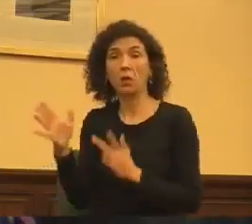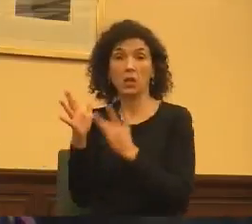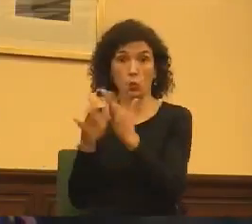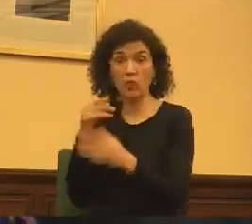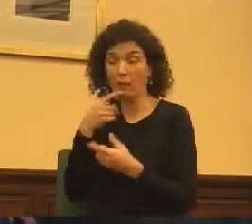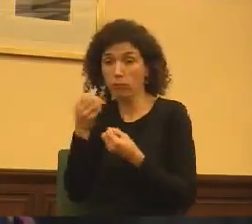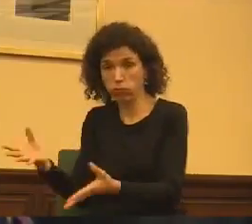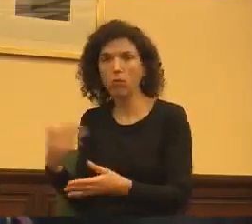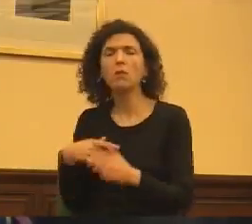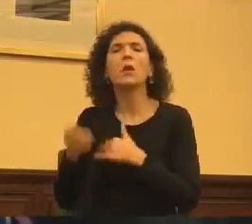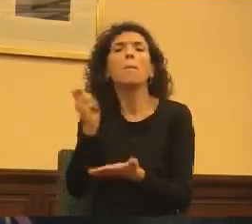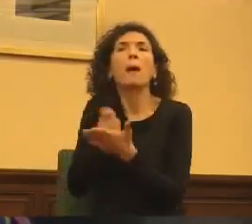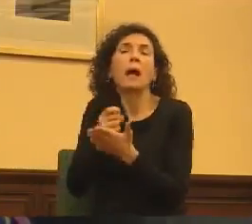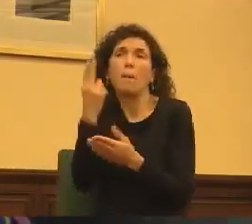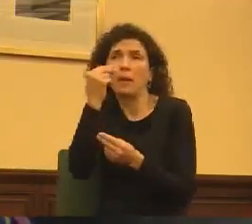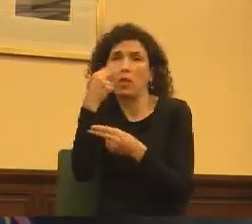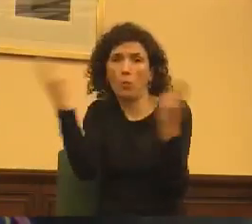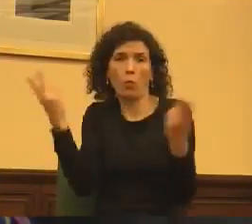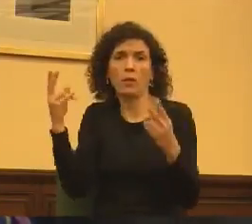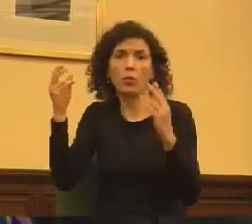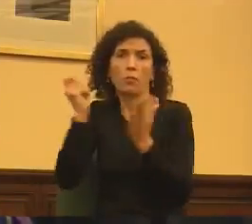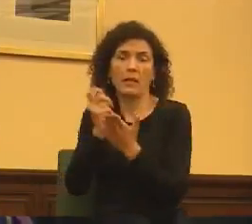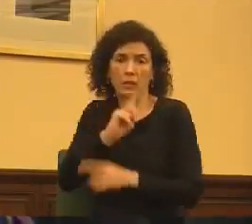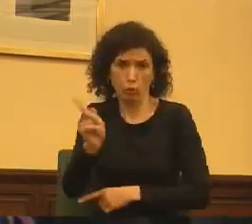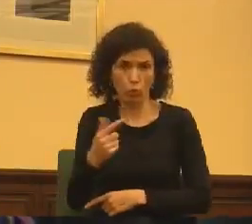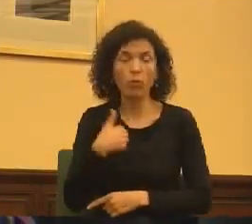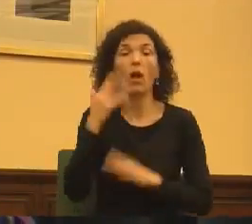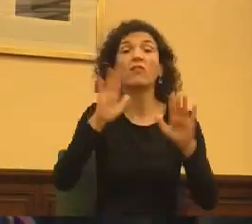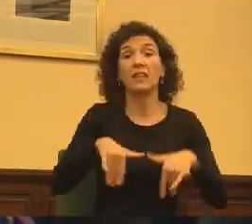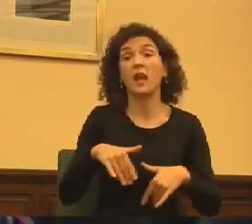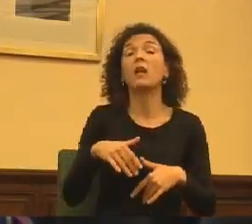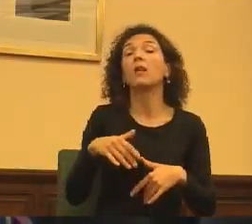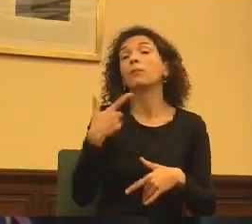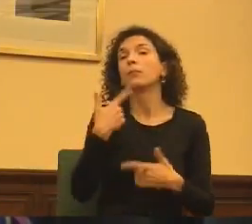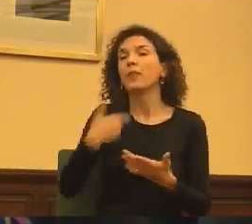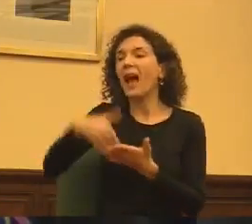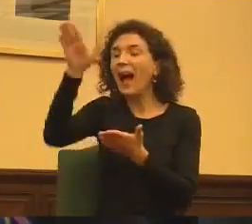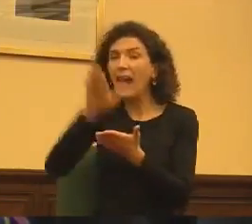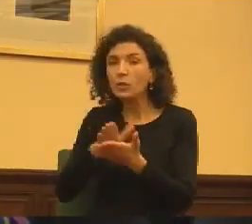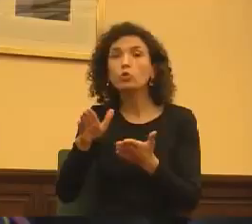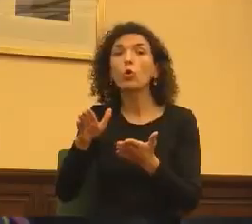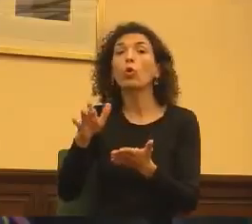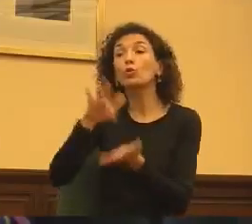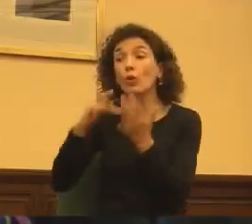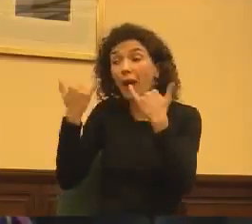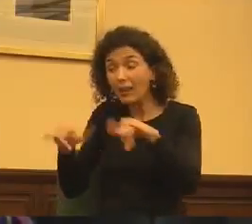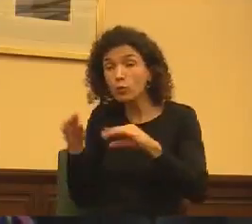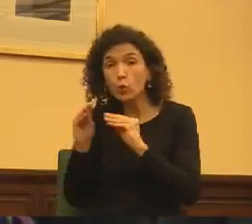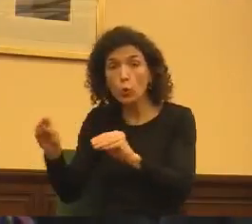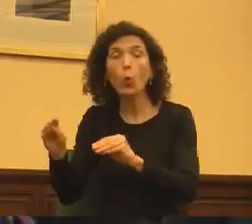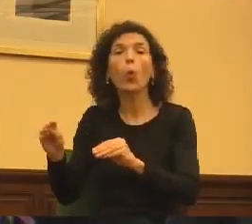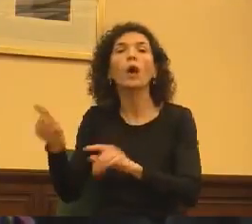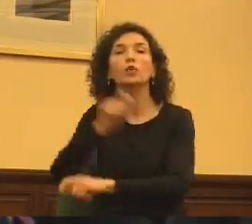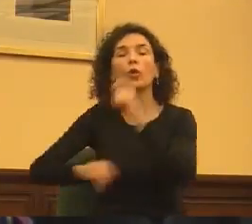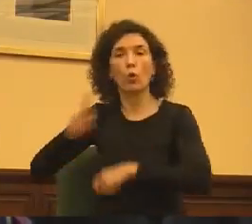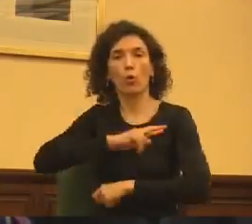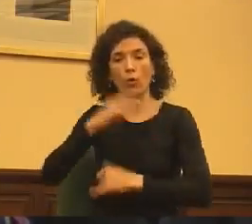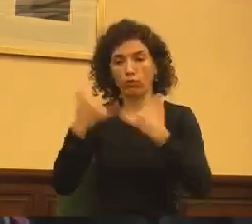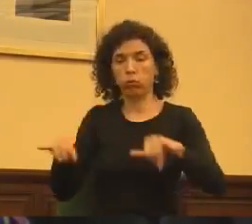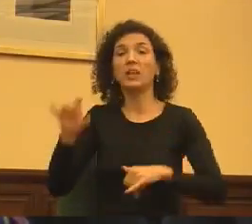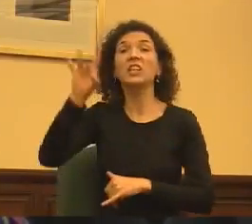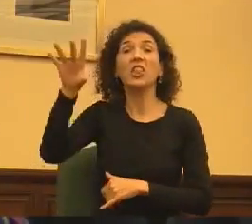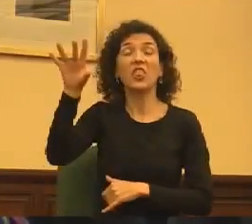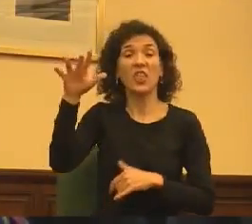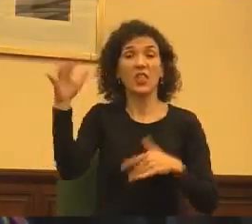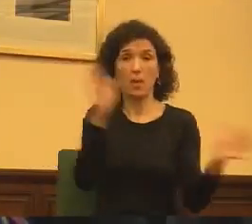no debía de pagar ese precio público. Pero lo más importante de todo es que el acto de la cofradía se va a celebrar, señora Mirina. Se va a celebrar el 15